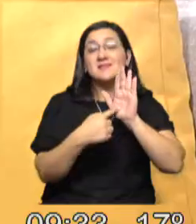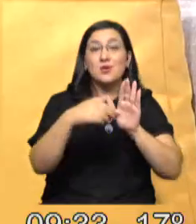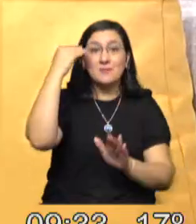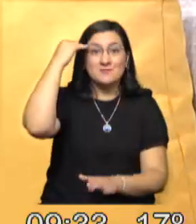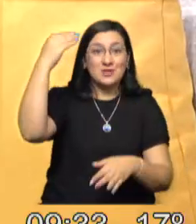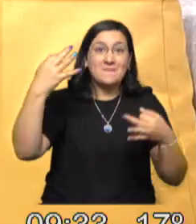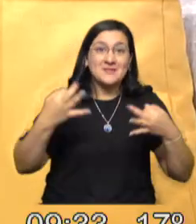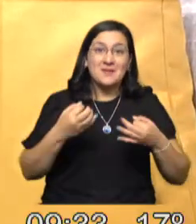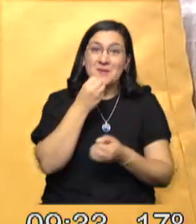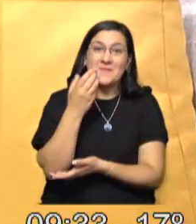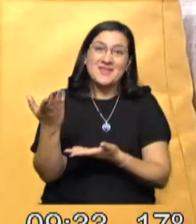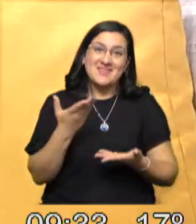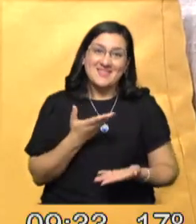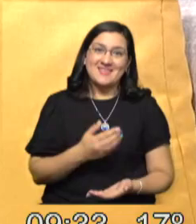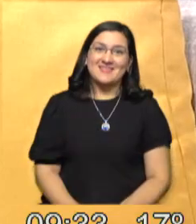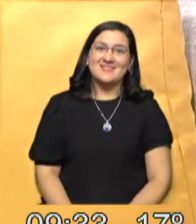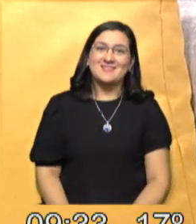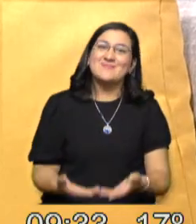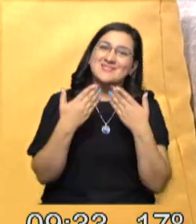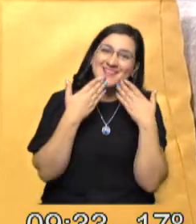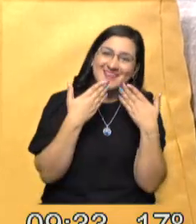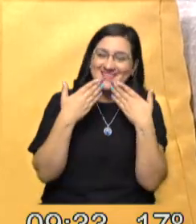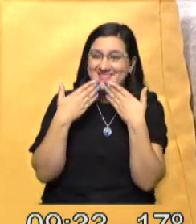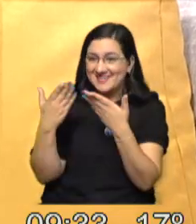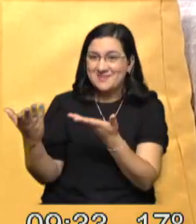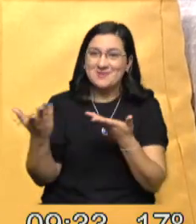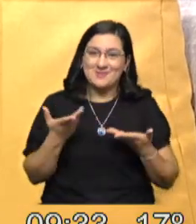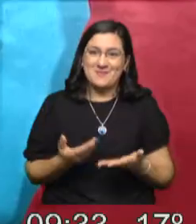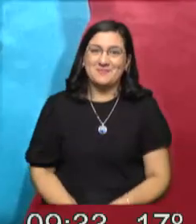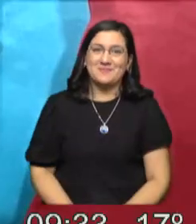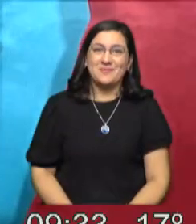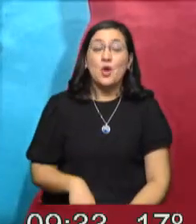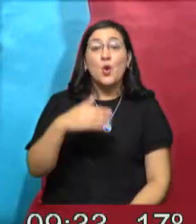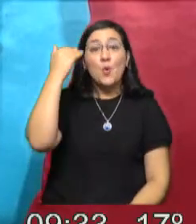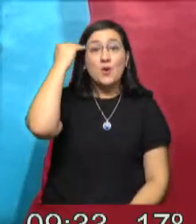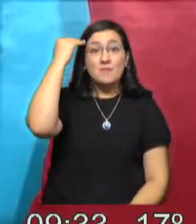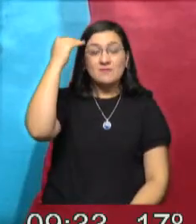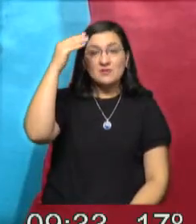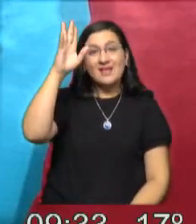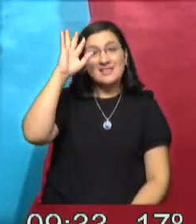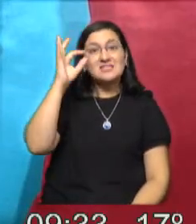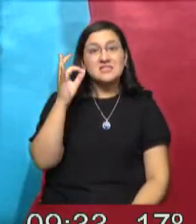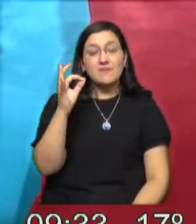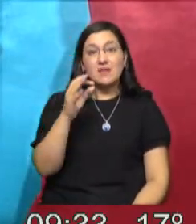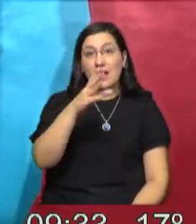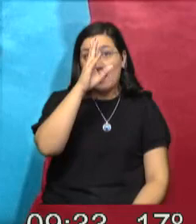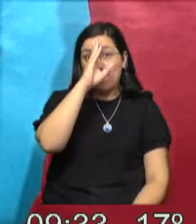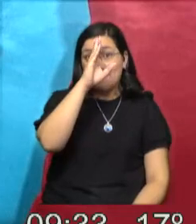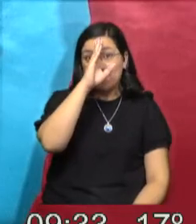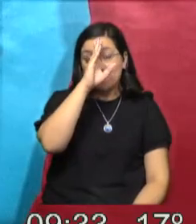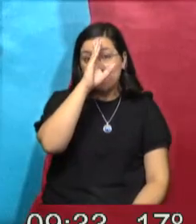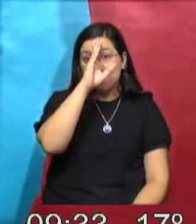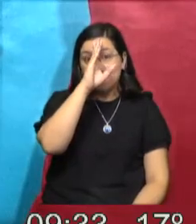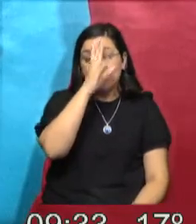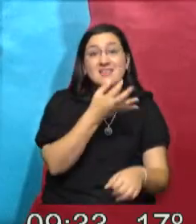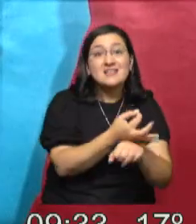particular. Bienvenida, María José. ¿Qué tal? Muchas gracias por recibirme. Una profesora que ha sabido llevar su aprendizaje a áreas